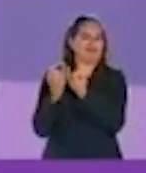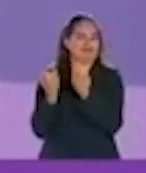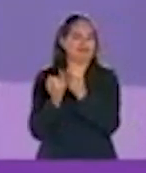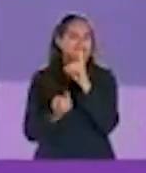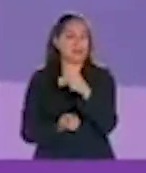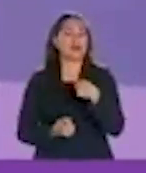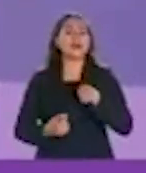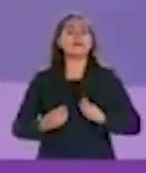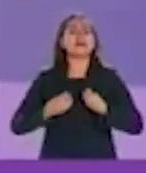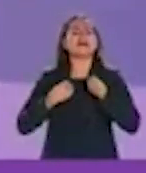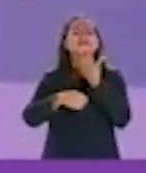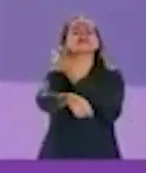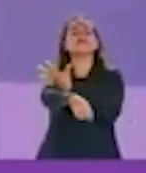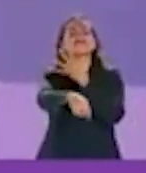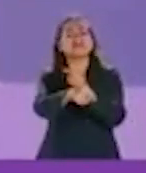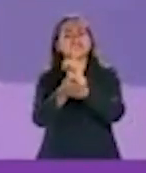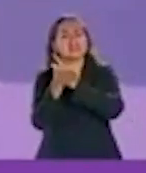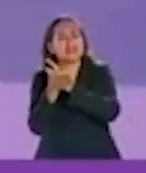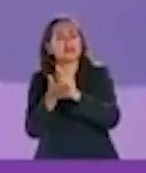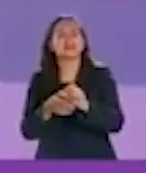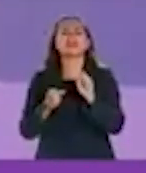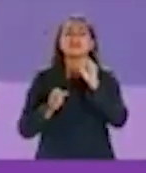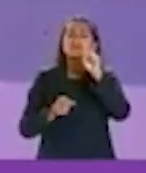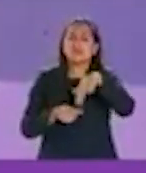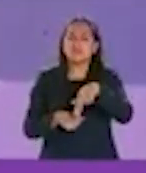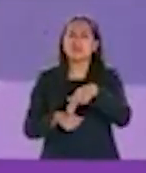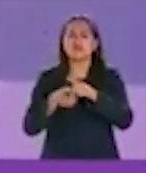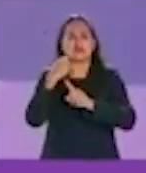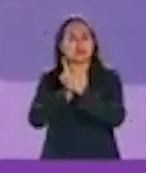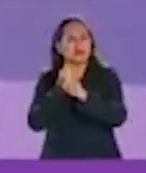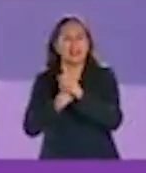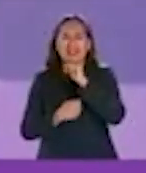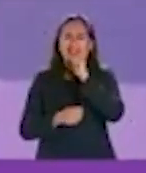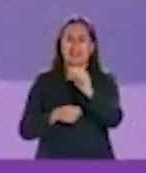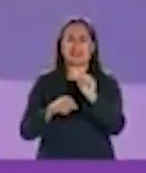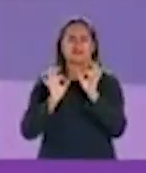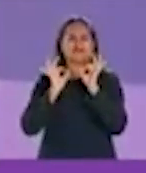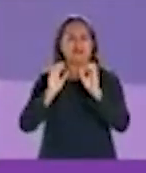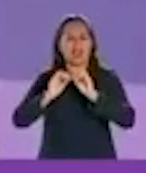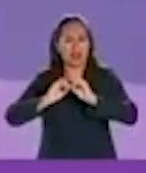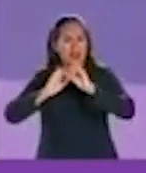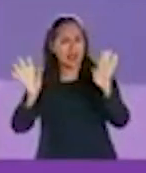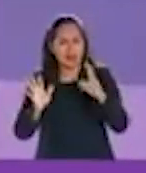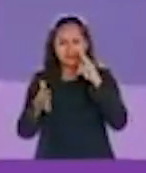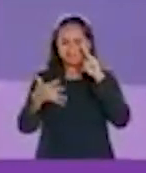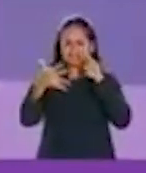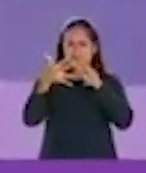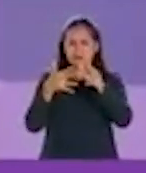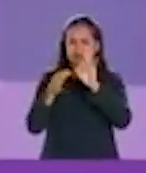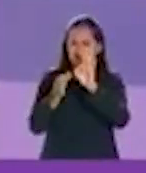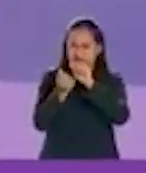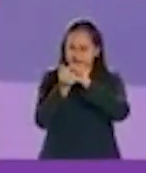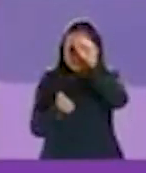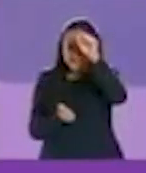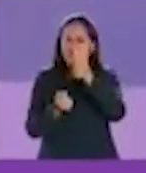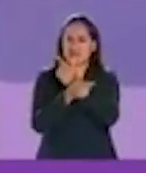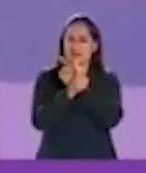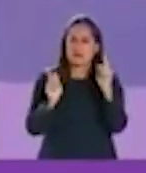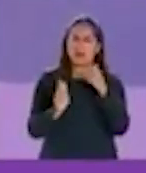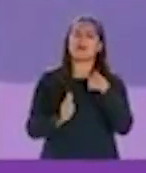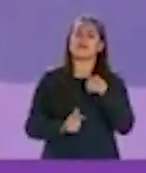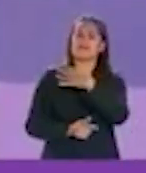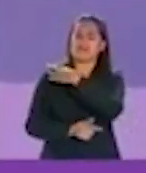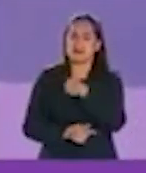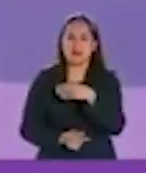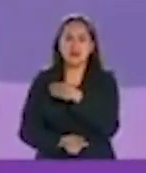de 20 años sin ningún escándalo que puede explicar cómo vive que puede acreditarlo viendo a los ojos a sus hijos y a los ciudadanos soy